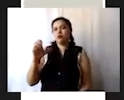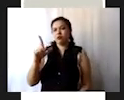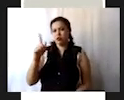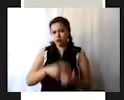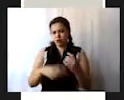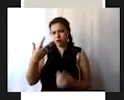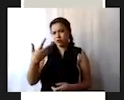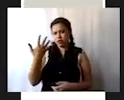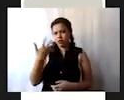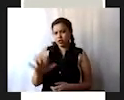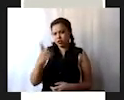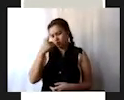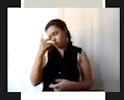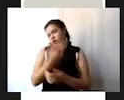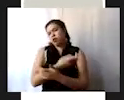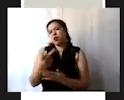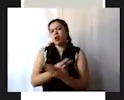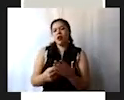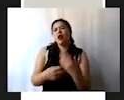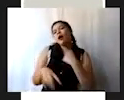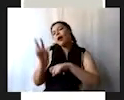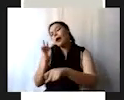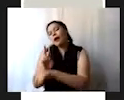de planificación y supervisión.